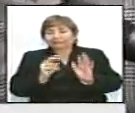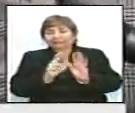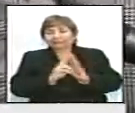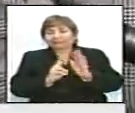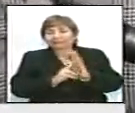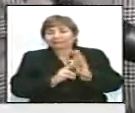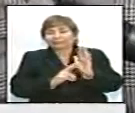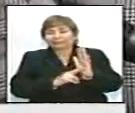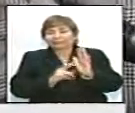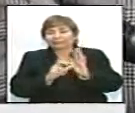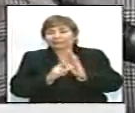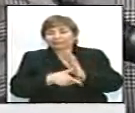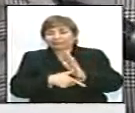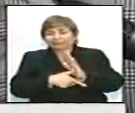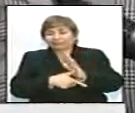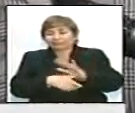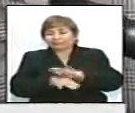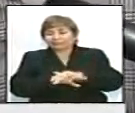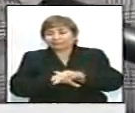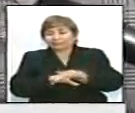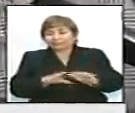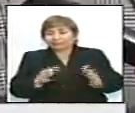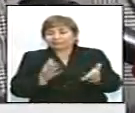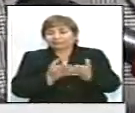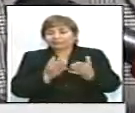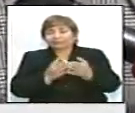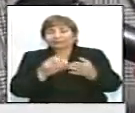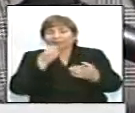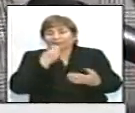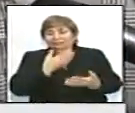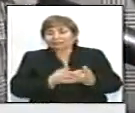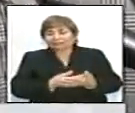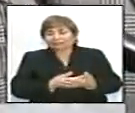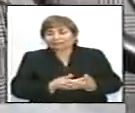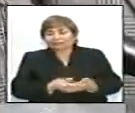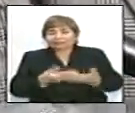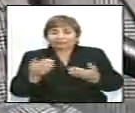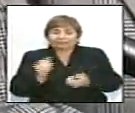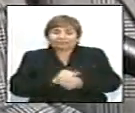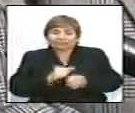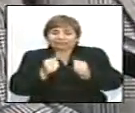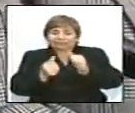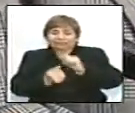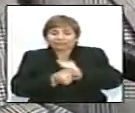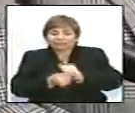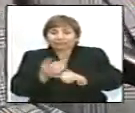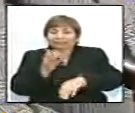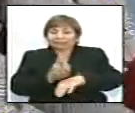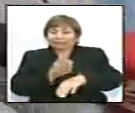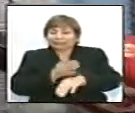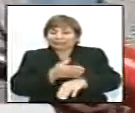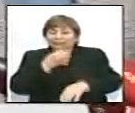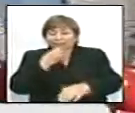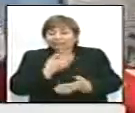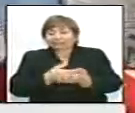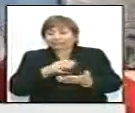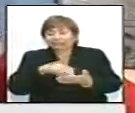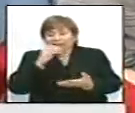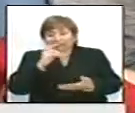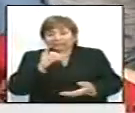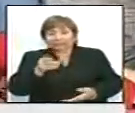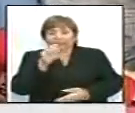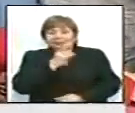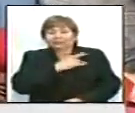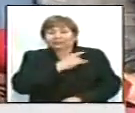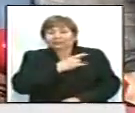reglamento, y luego de ver su rendimiento, que seguramente va a ser excelente, se le va renovando. La coordinadora académica de la